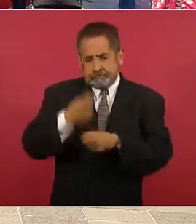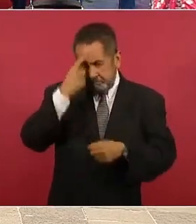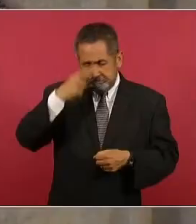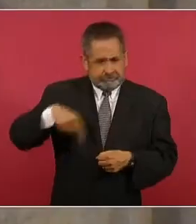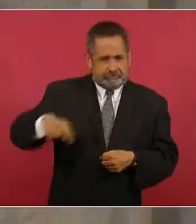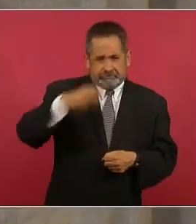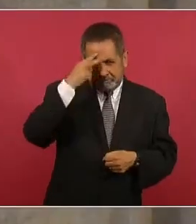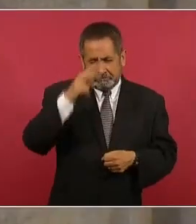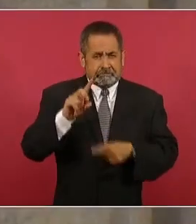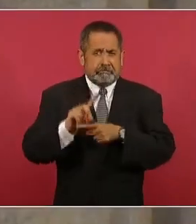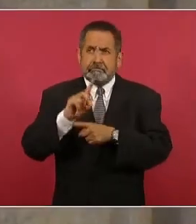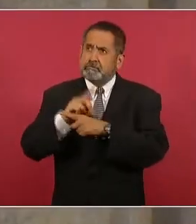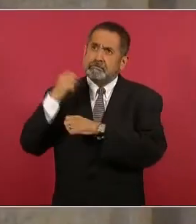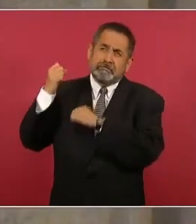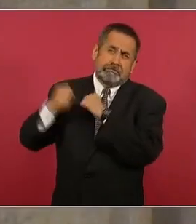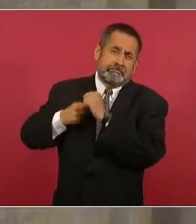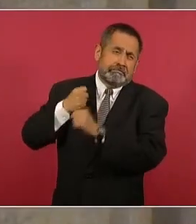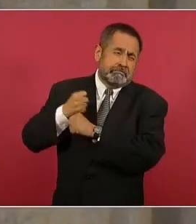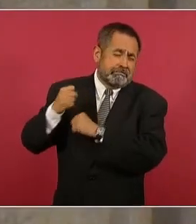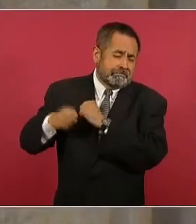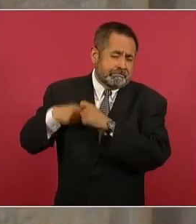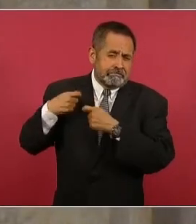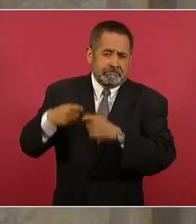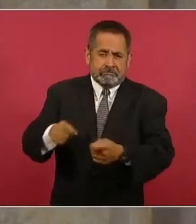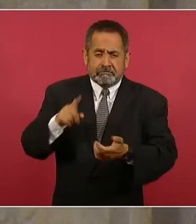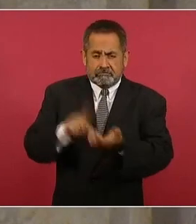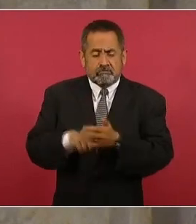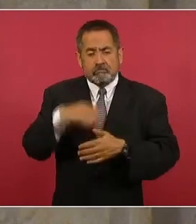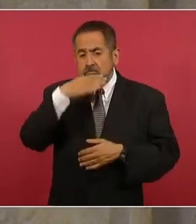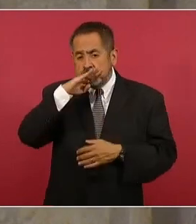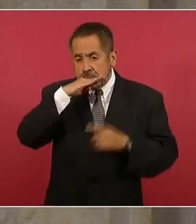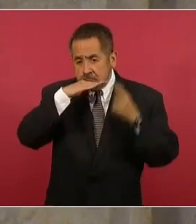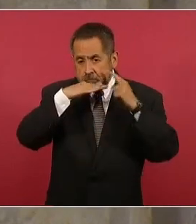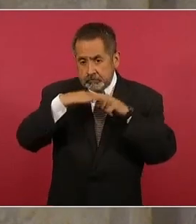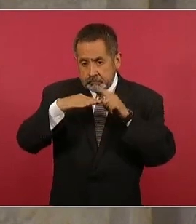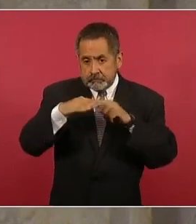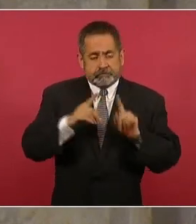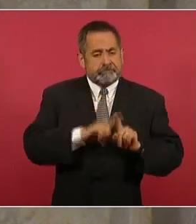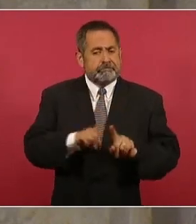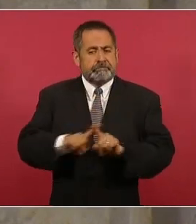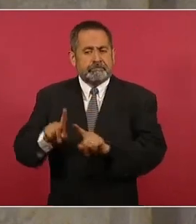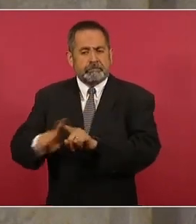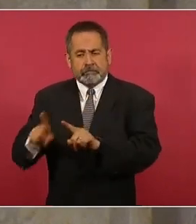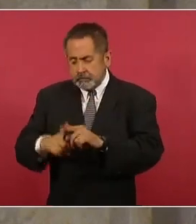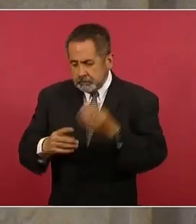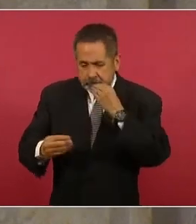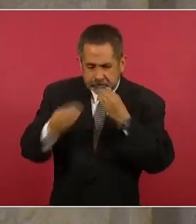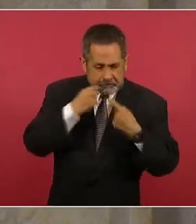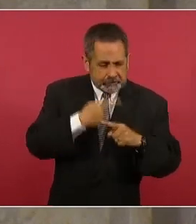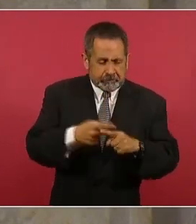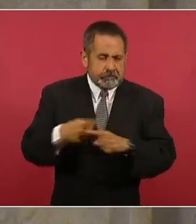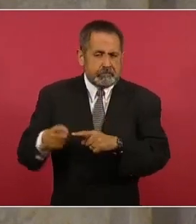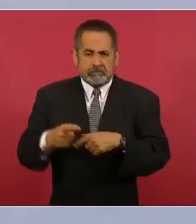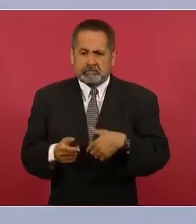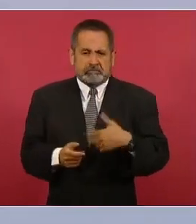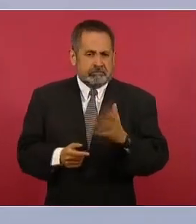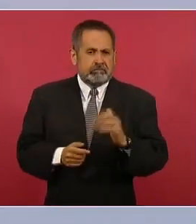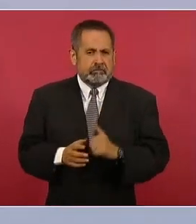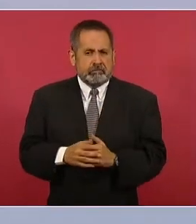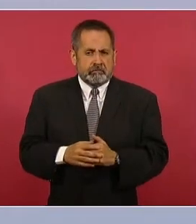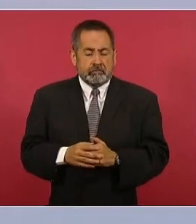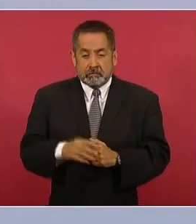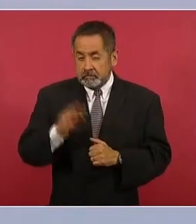Se hacen muchísimos alimentos de maíz y como aquí también se dijo,